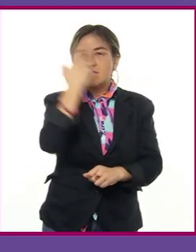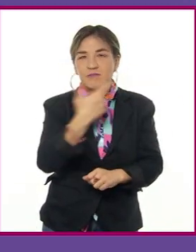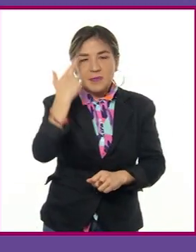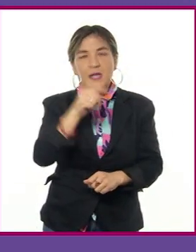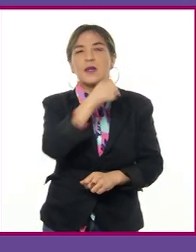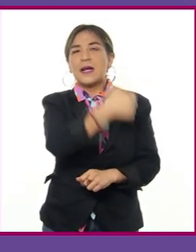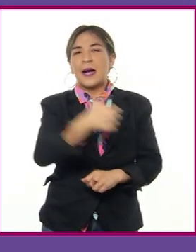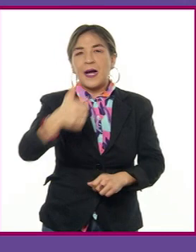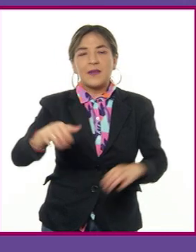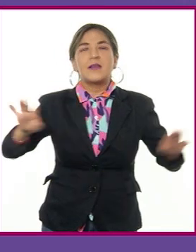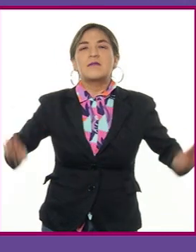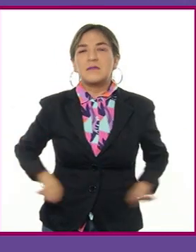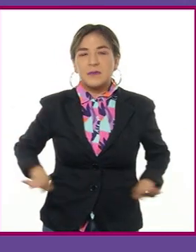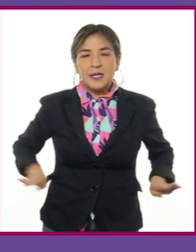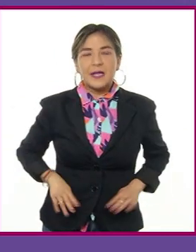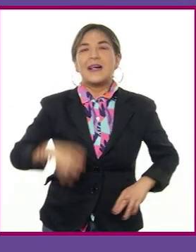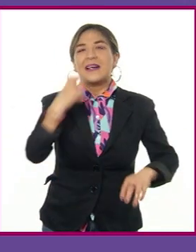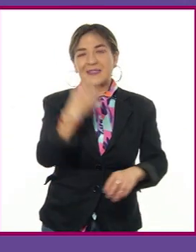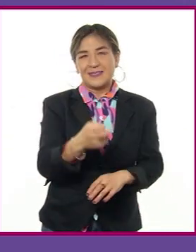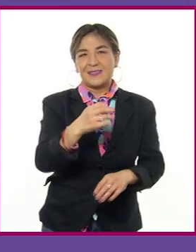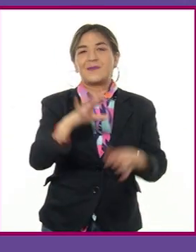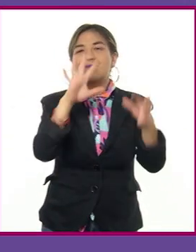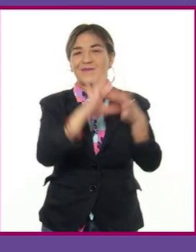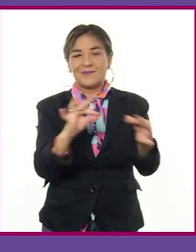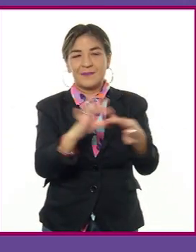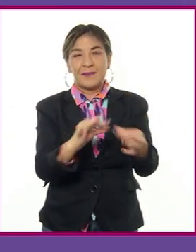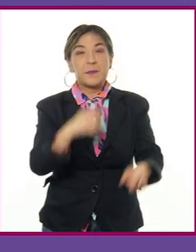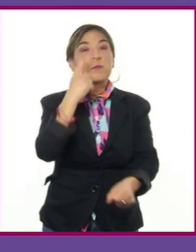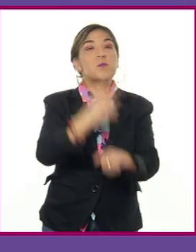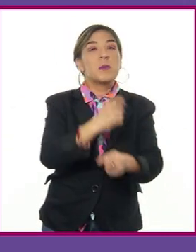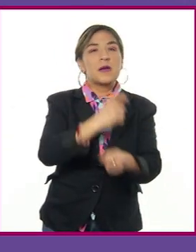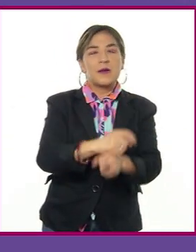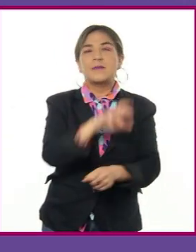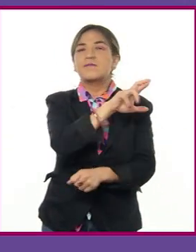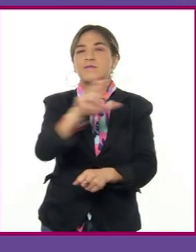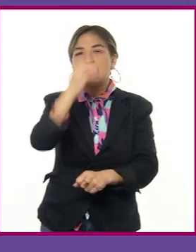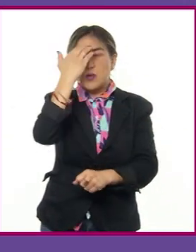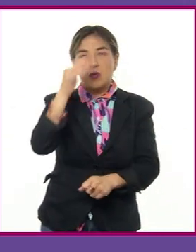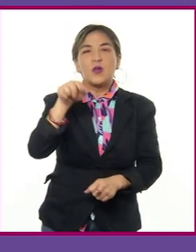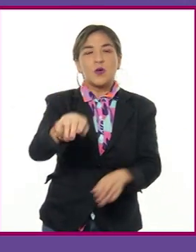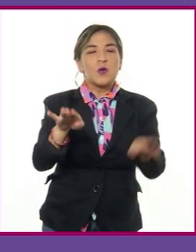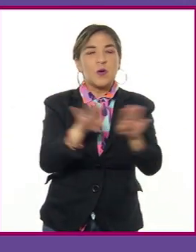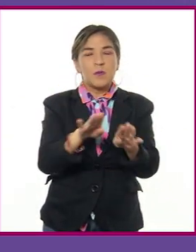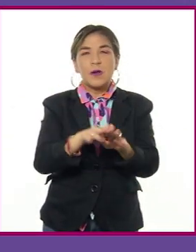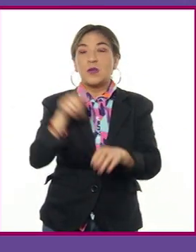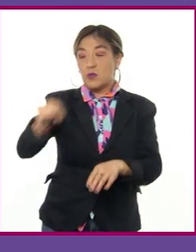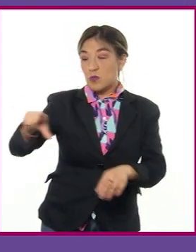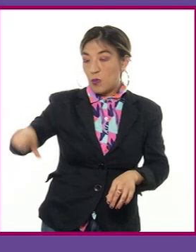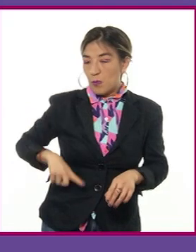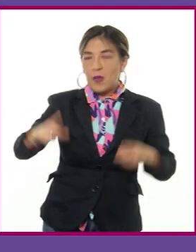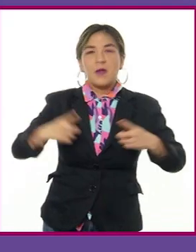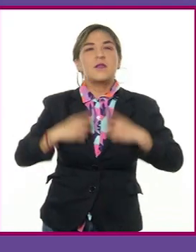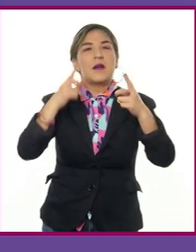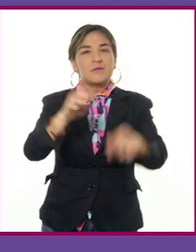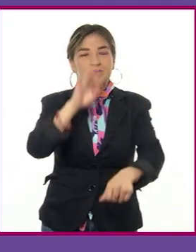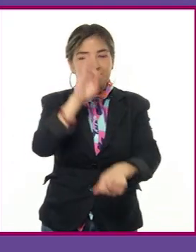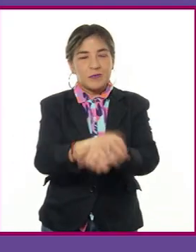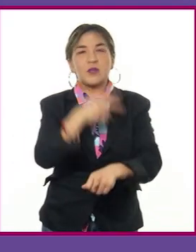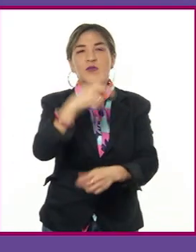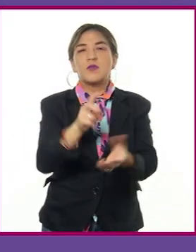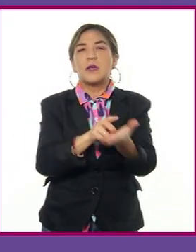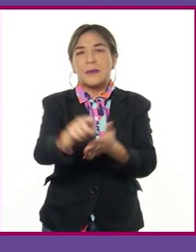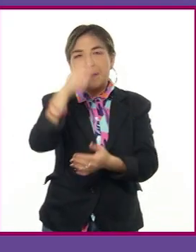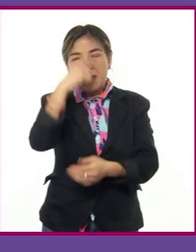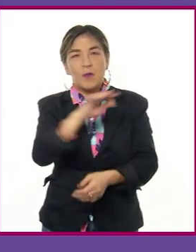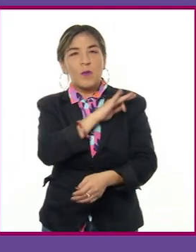cada uno de los elementos antes mencionados. Primero, reconocer que el Estado garantiza el derecho de acceso a